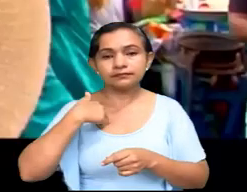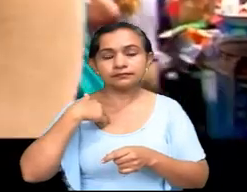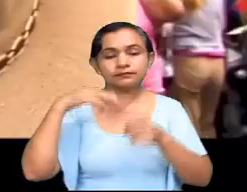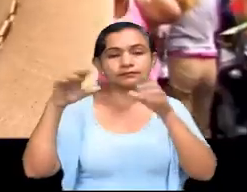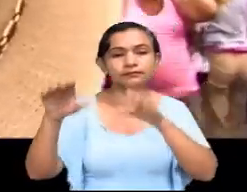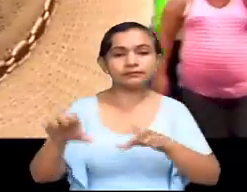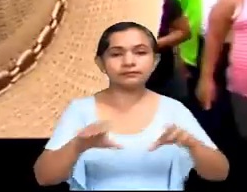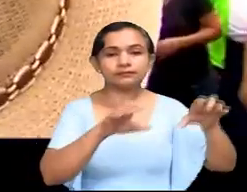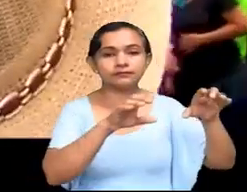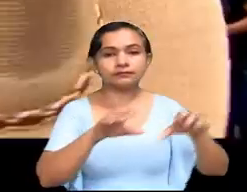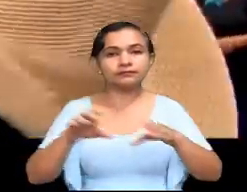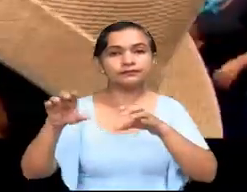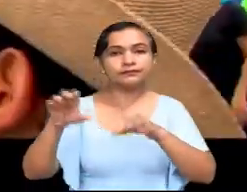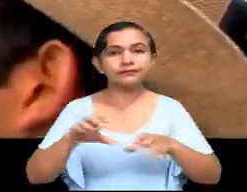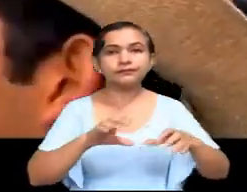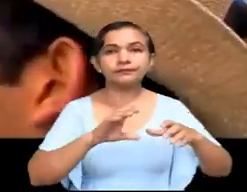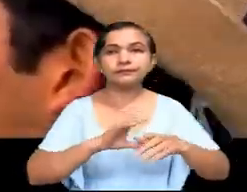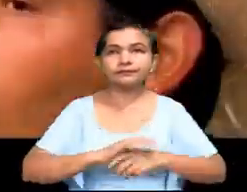festejo.